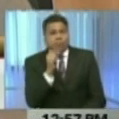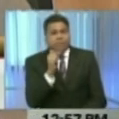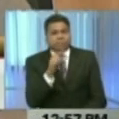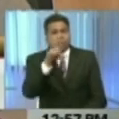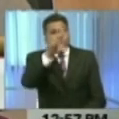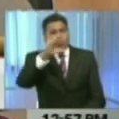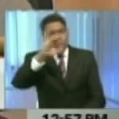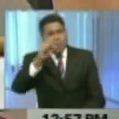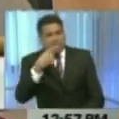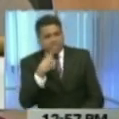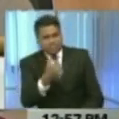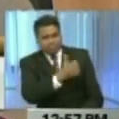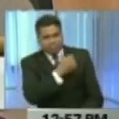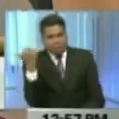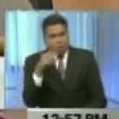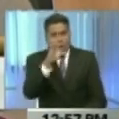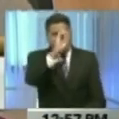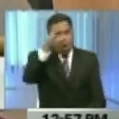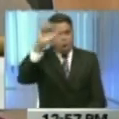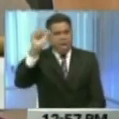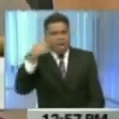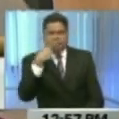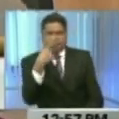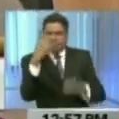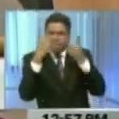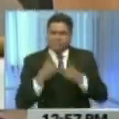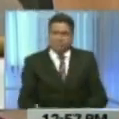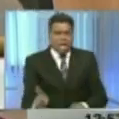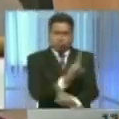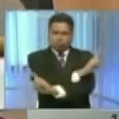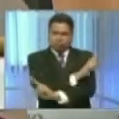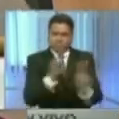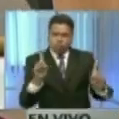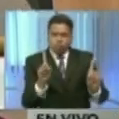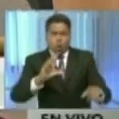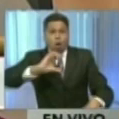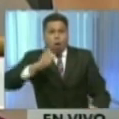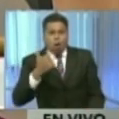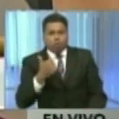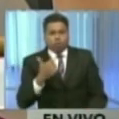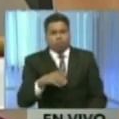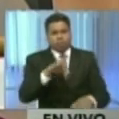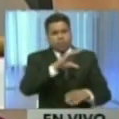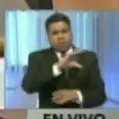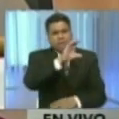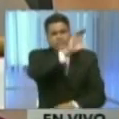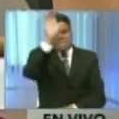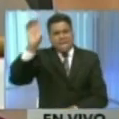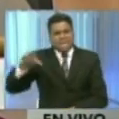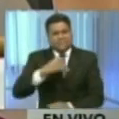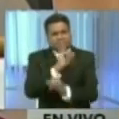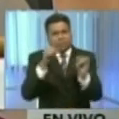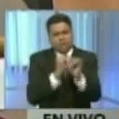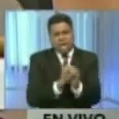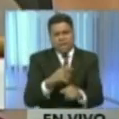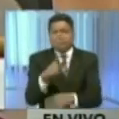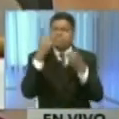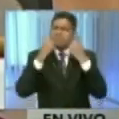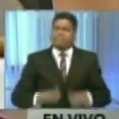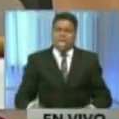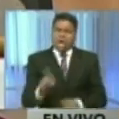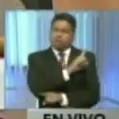grupo de señores extranjeros lo decidan, no cuando el chantaje de la oposición lo